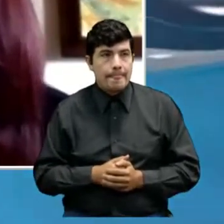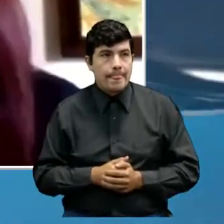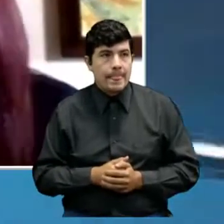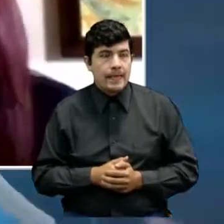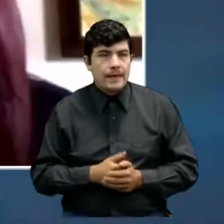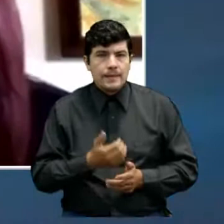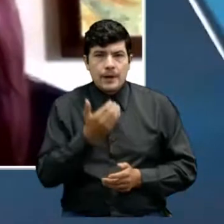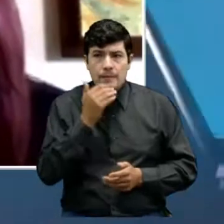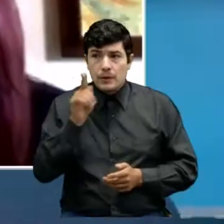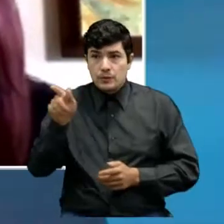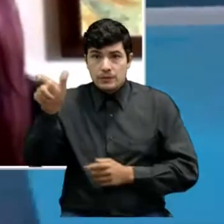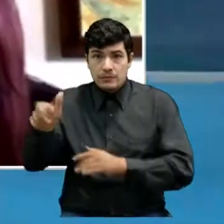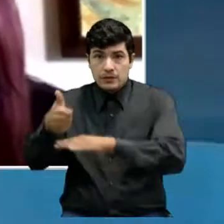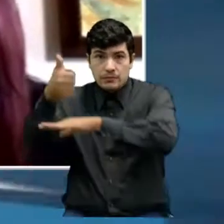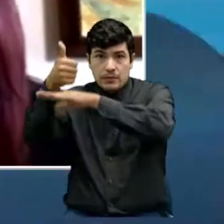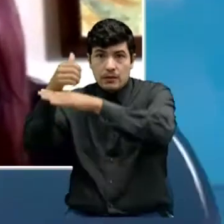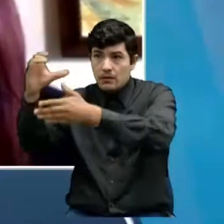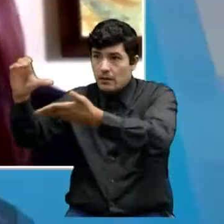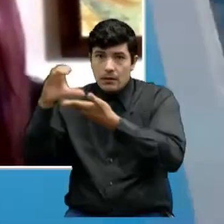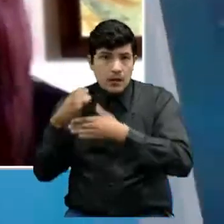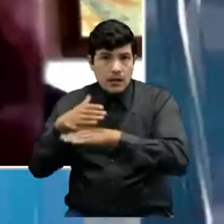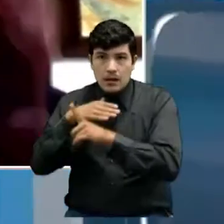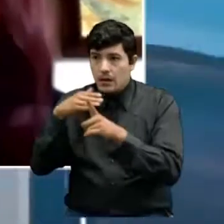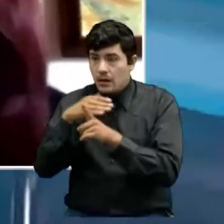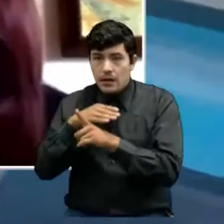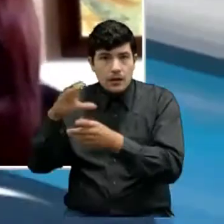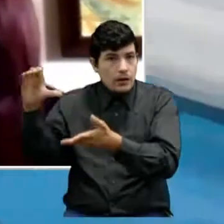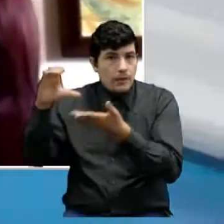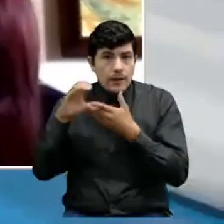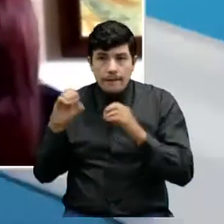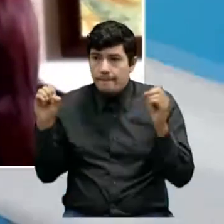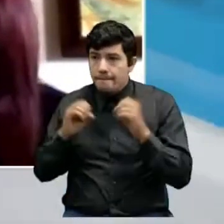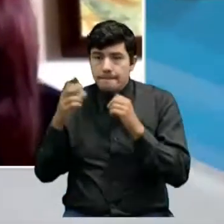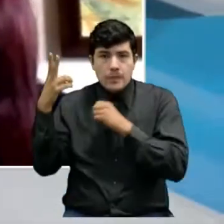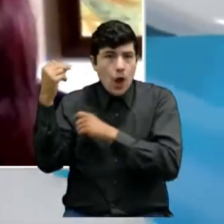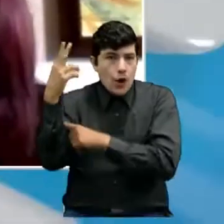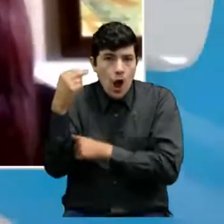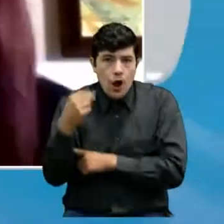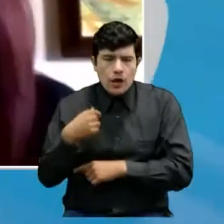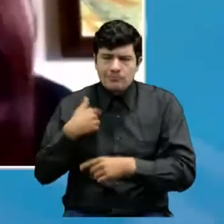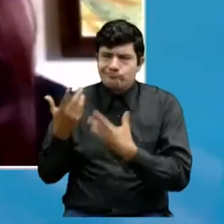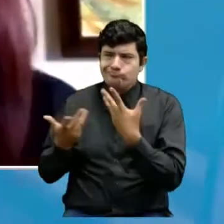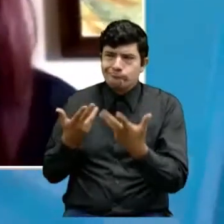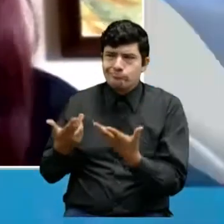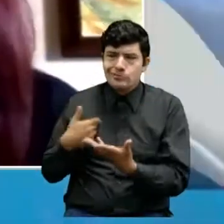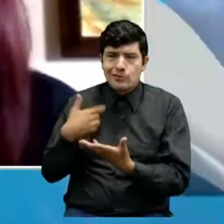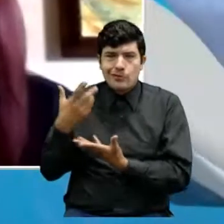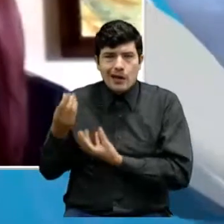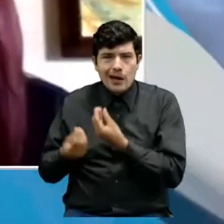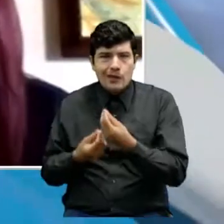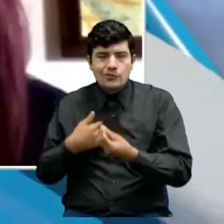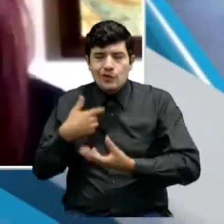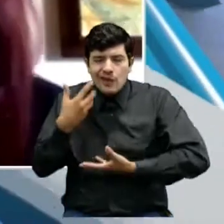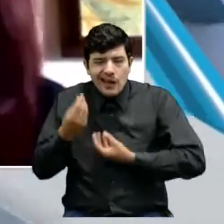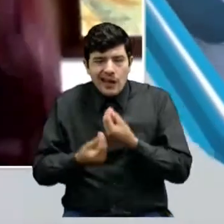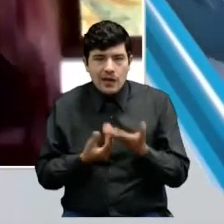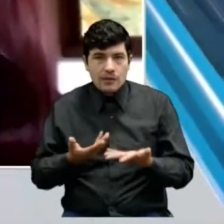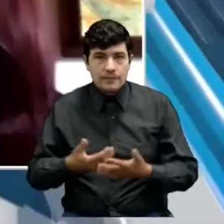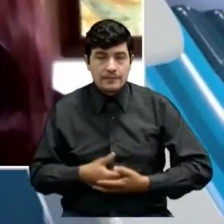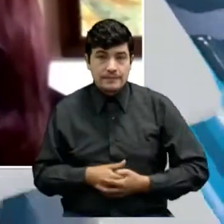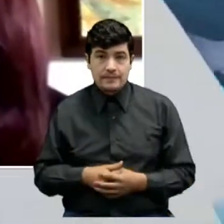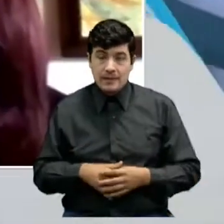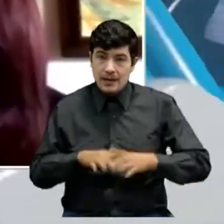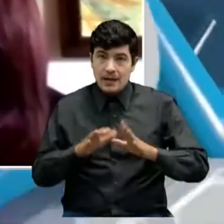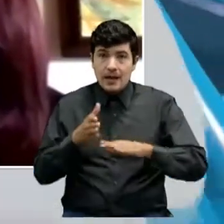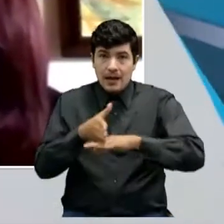empleador no me paga la prima, no me paga? Se niega a pagarla. Se niega a pagarla. Entonces, como